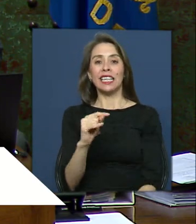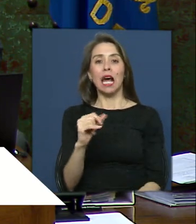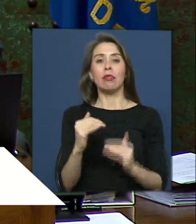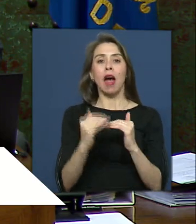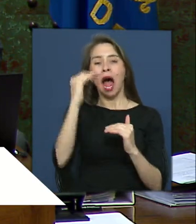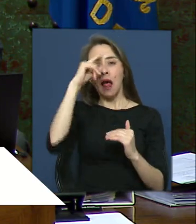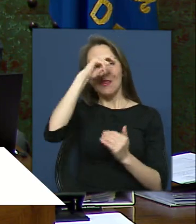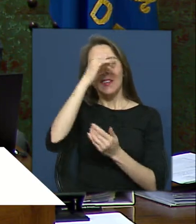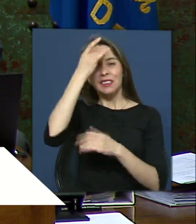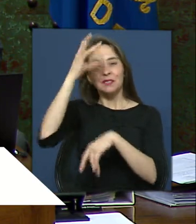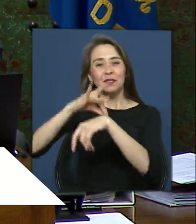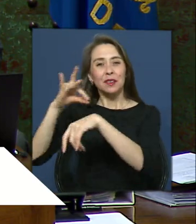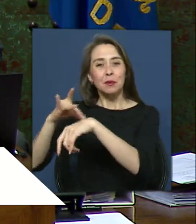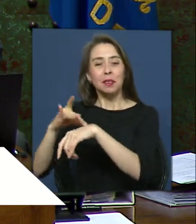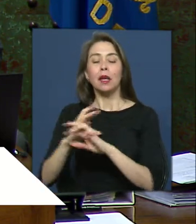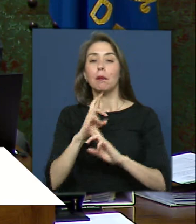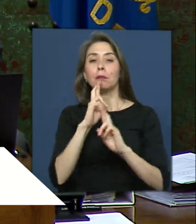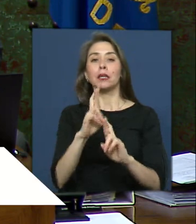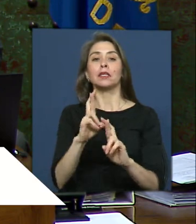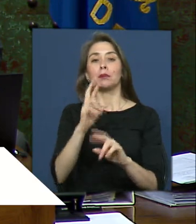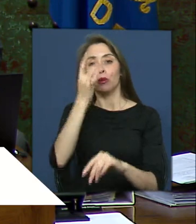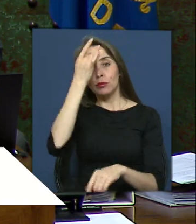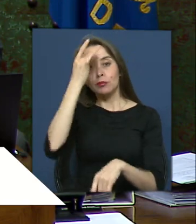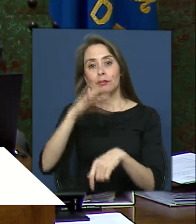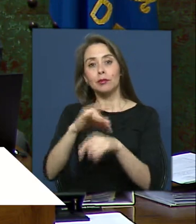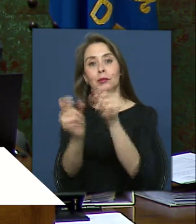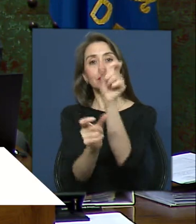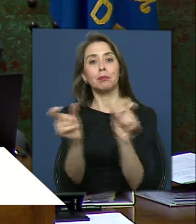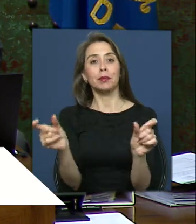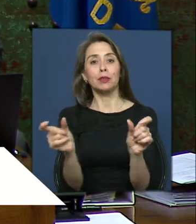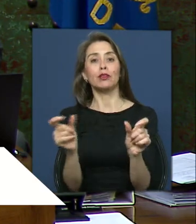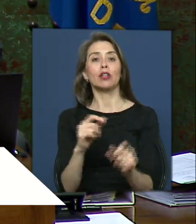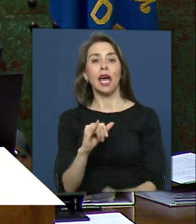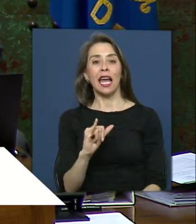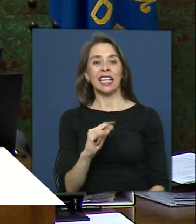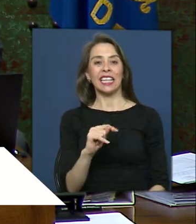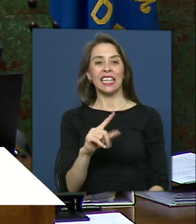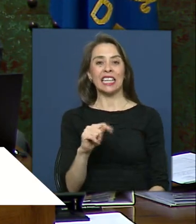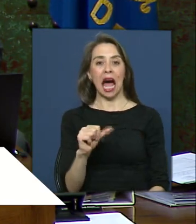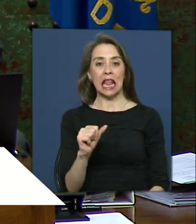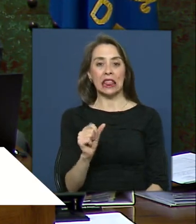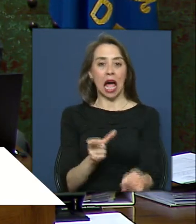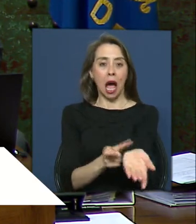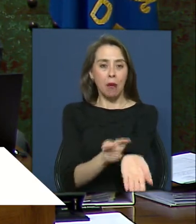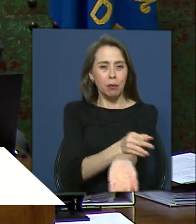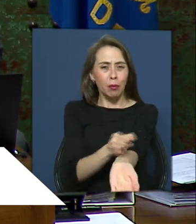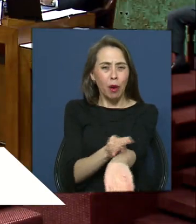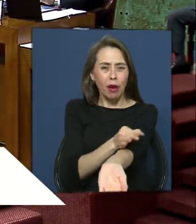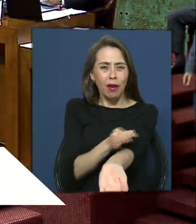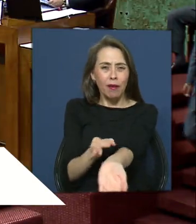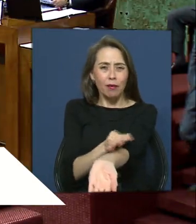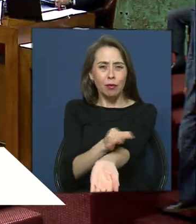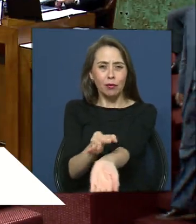atender los requerimientos de salud de los habitantes de la provincia de Itata y de los alrededores.